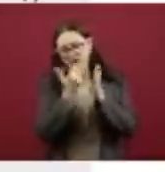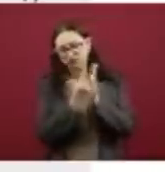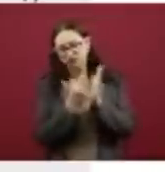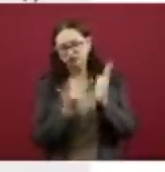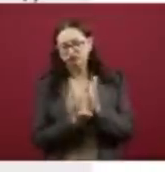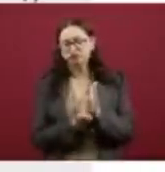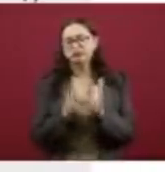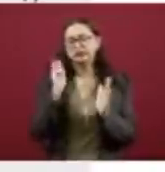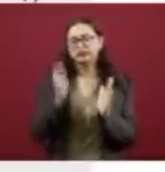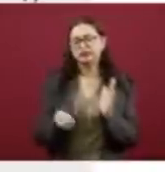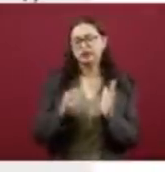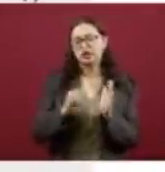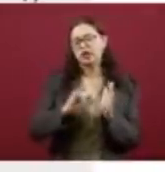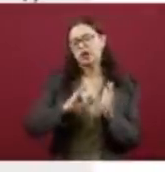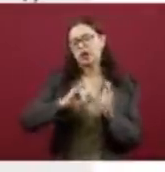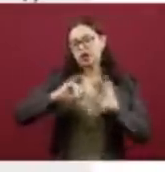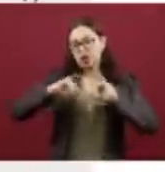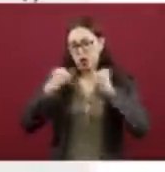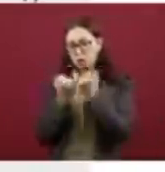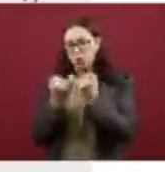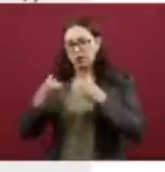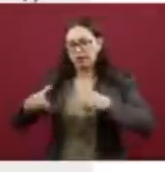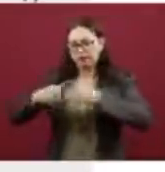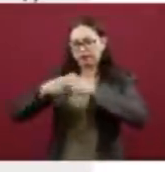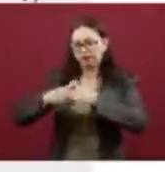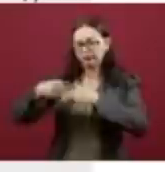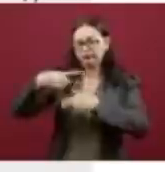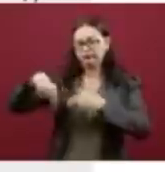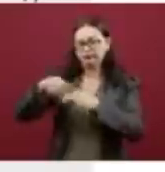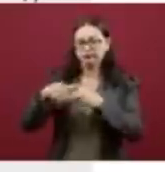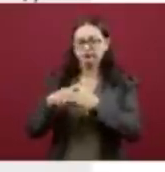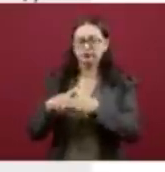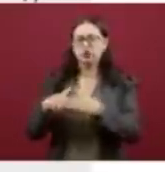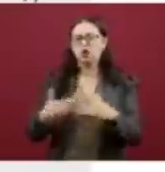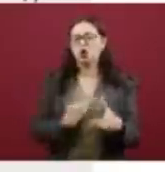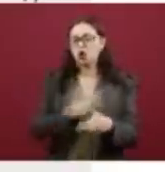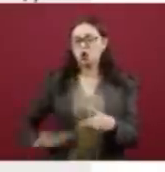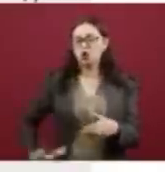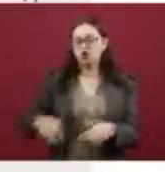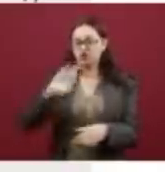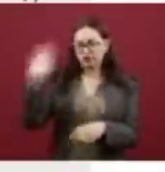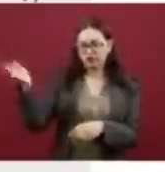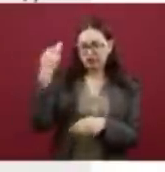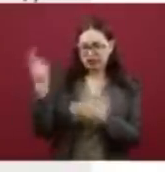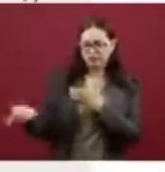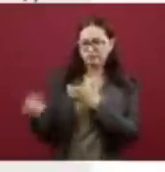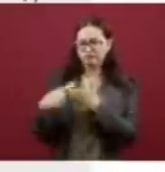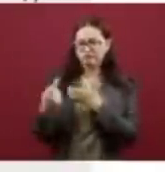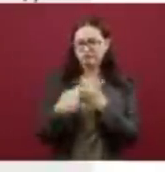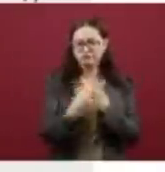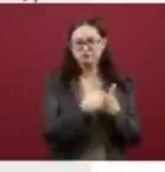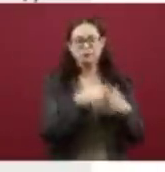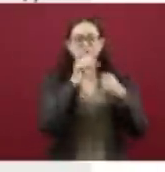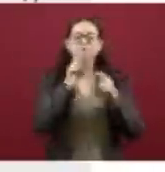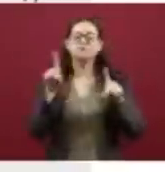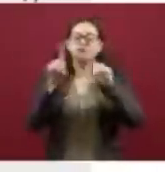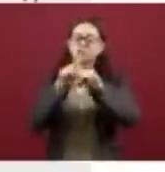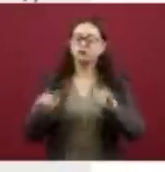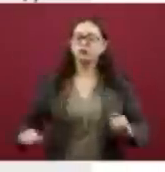de gobierno que está integrada no solamente por representantes del gobierno federal, sino por órganos autónomos